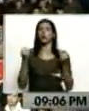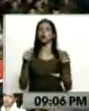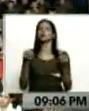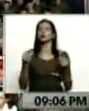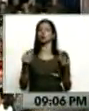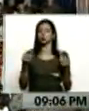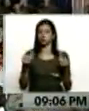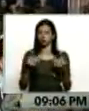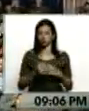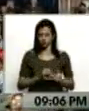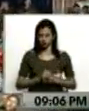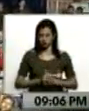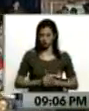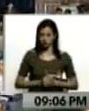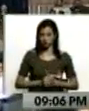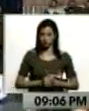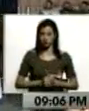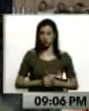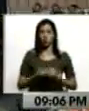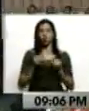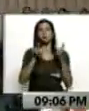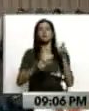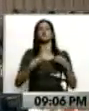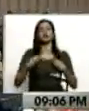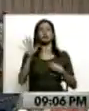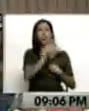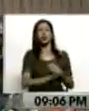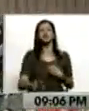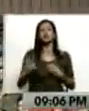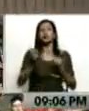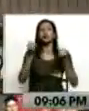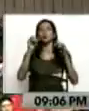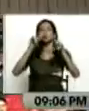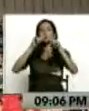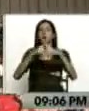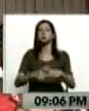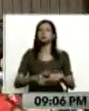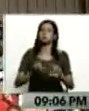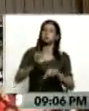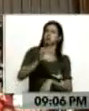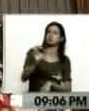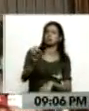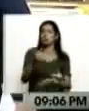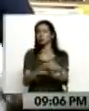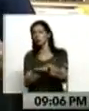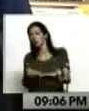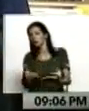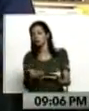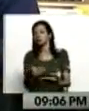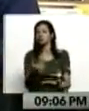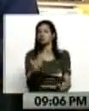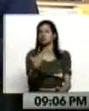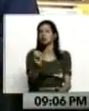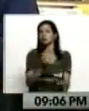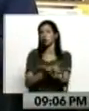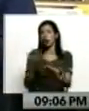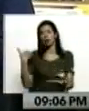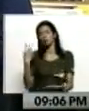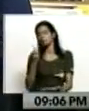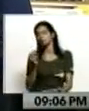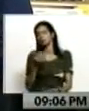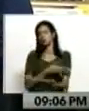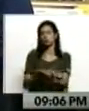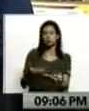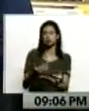profesionales Cuántos Cuántos habitantes tiene Venezuela ahorita vamos a redondearlo a 30